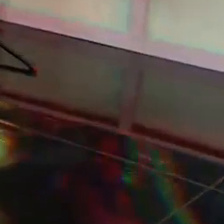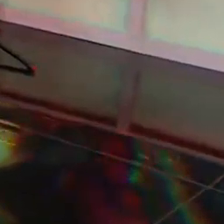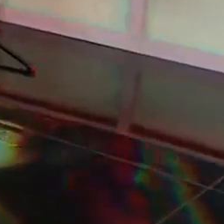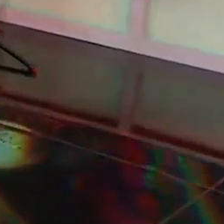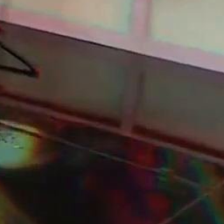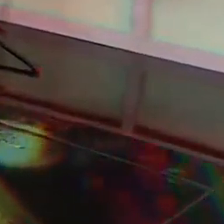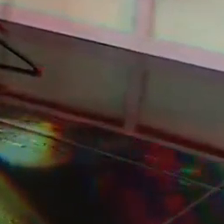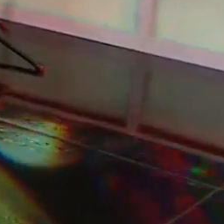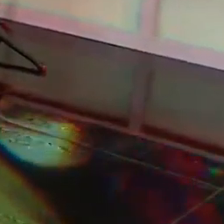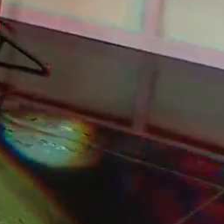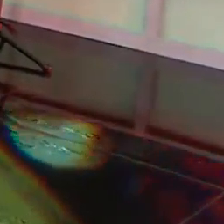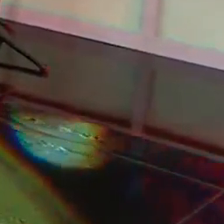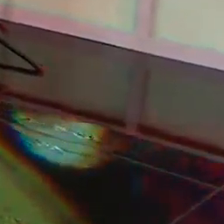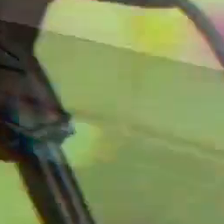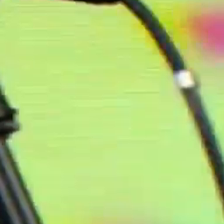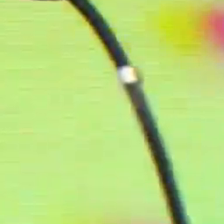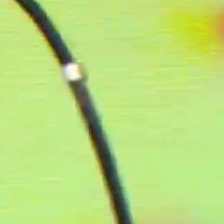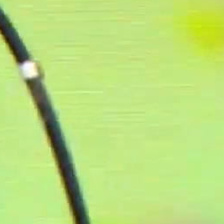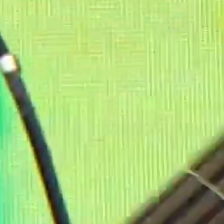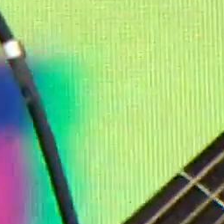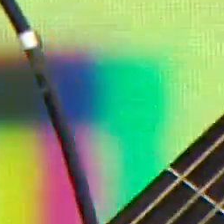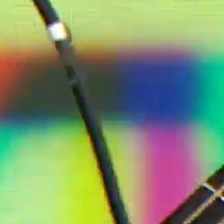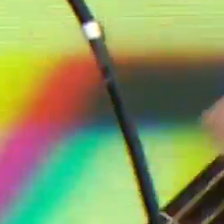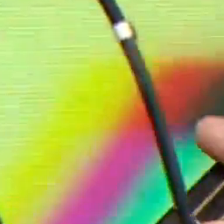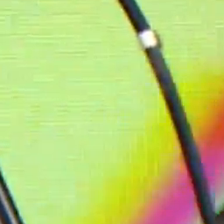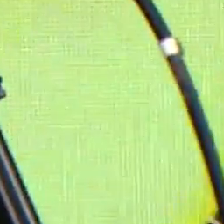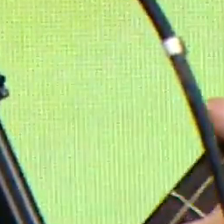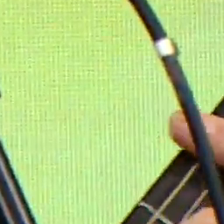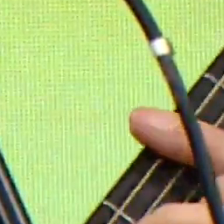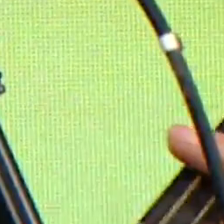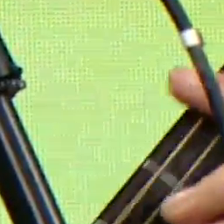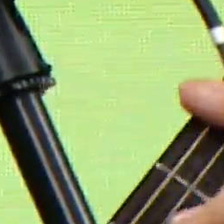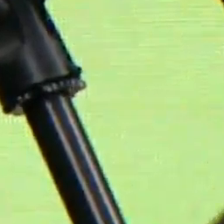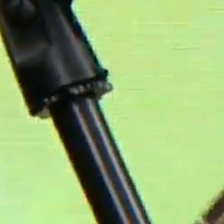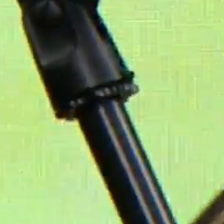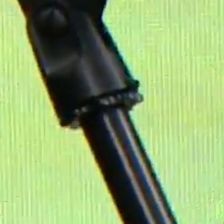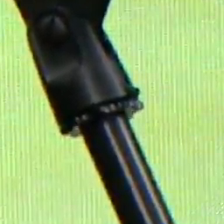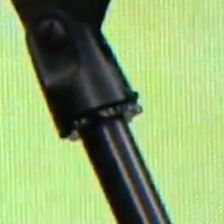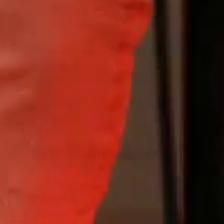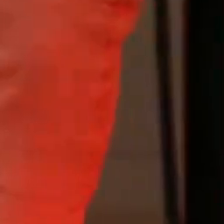Quédate conmigo.